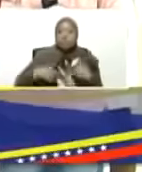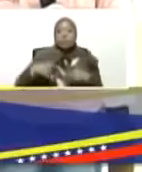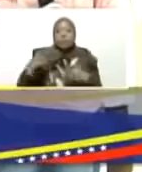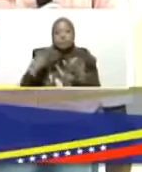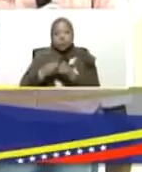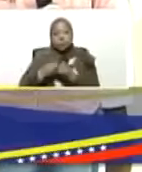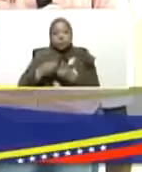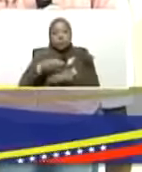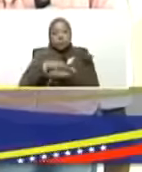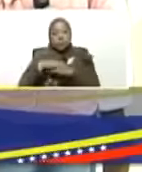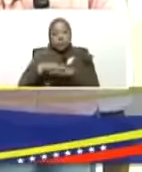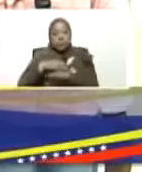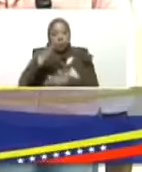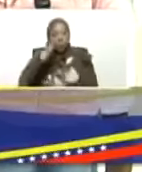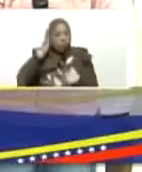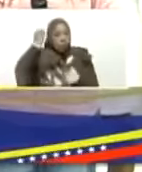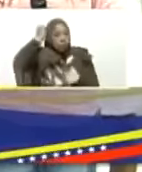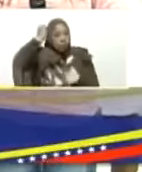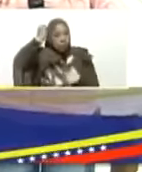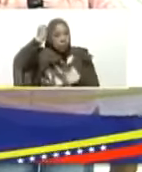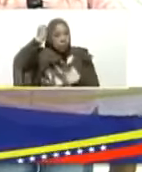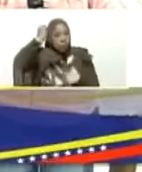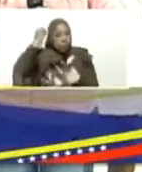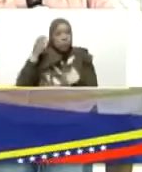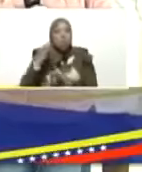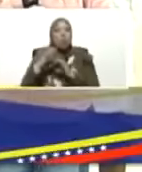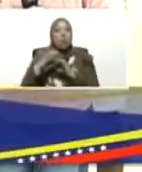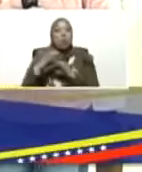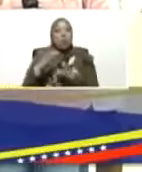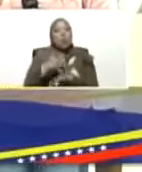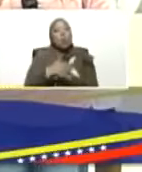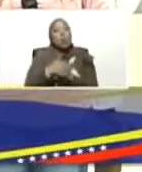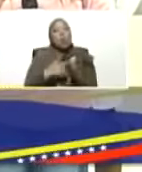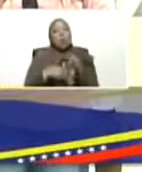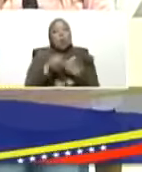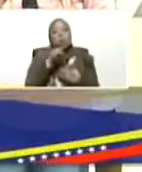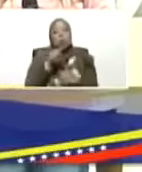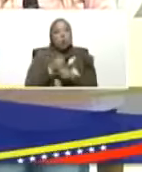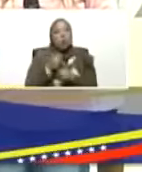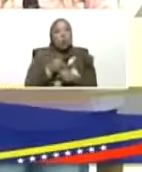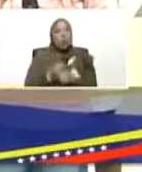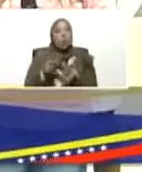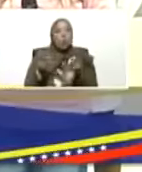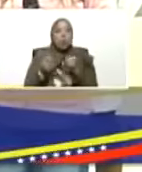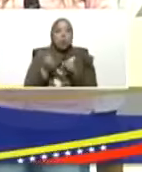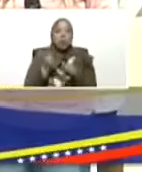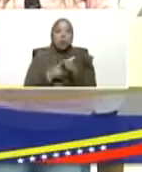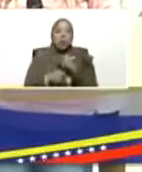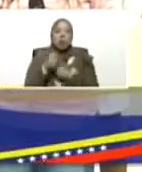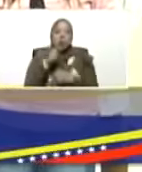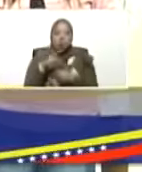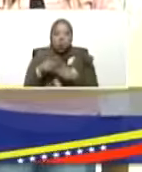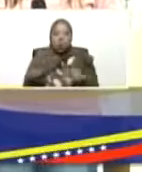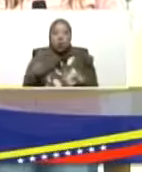coronado, nosotros venimos de entregar el nuevo tramo de